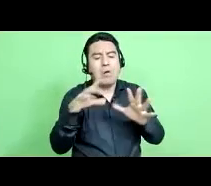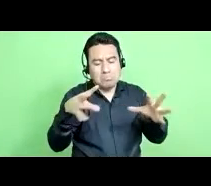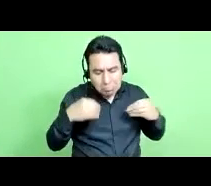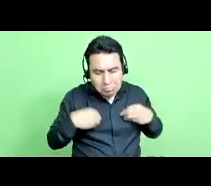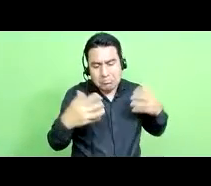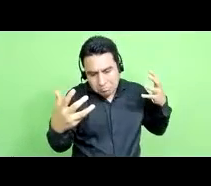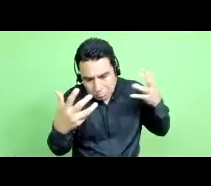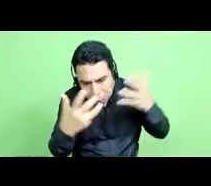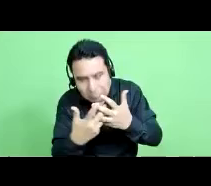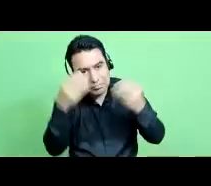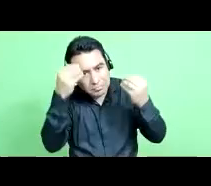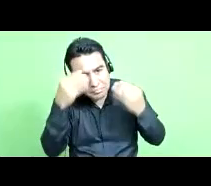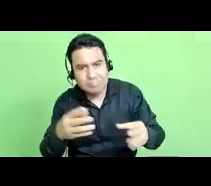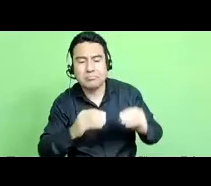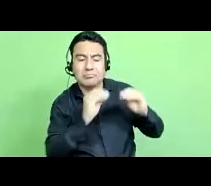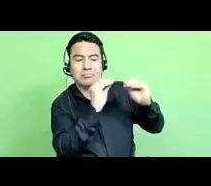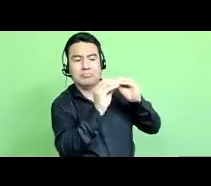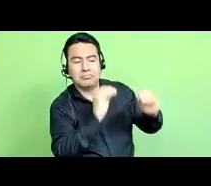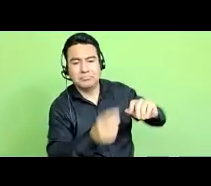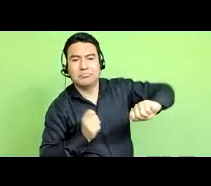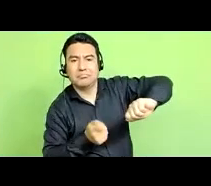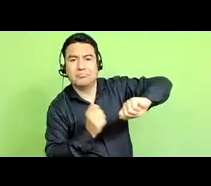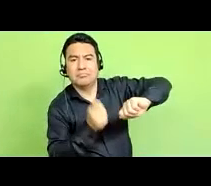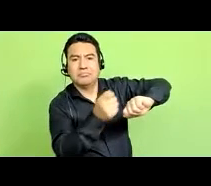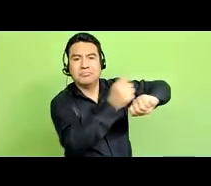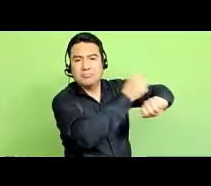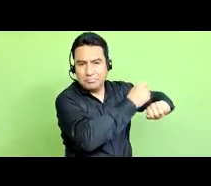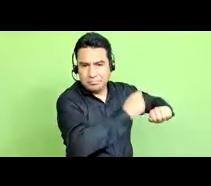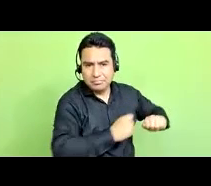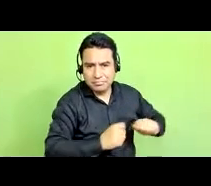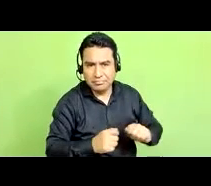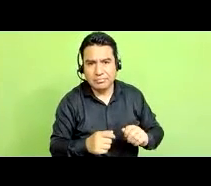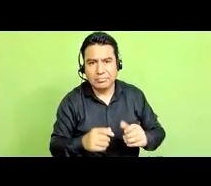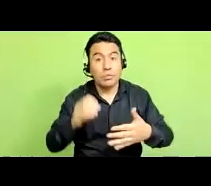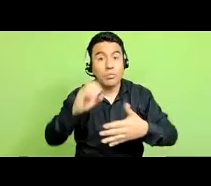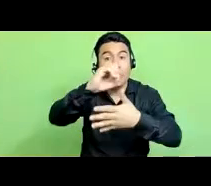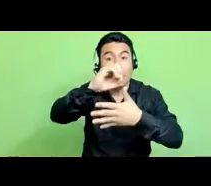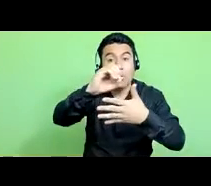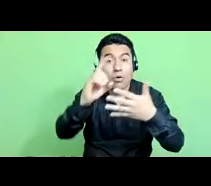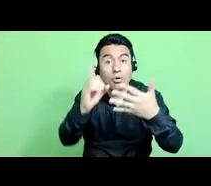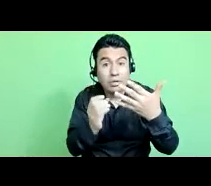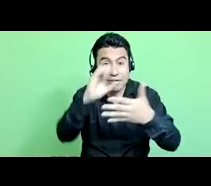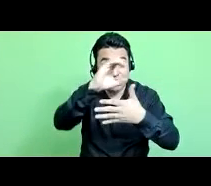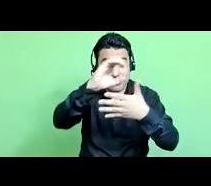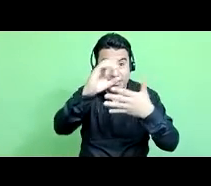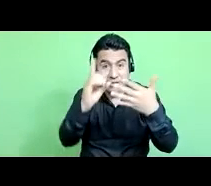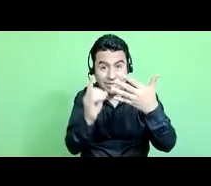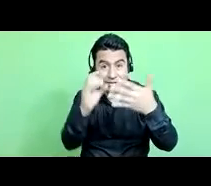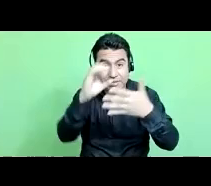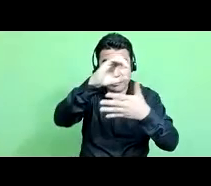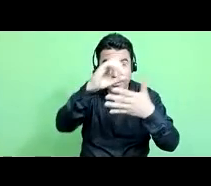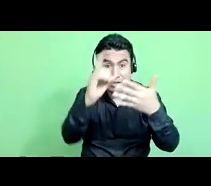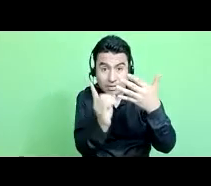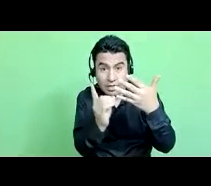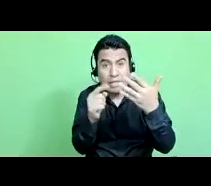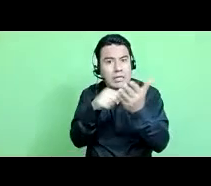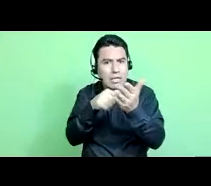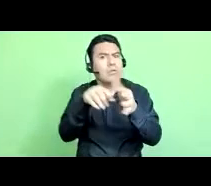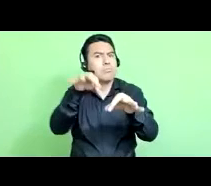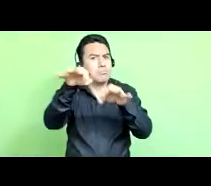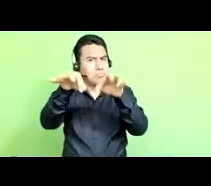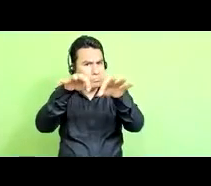adicionalmente ya en el marco de las buenas prácticas con nadie realiza siempre tipo actividades de